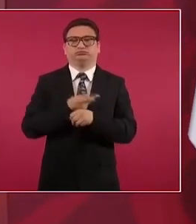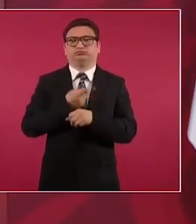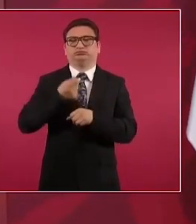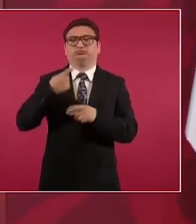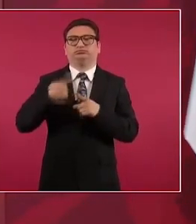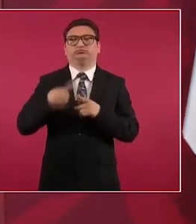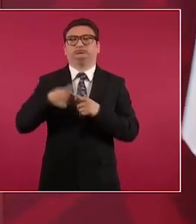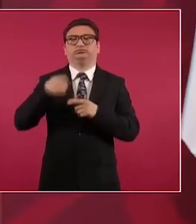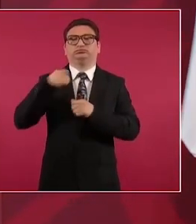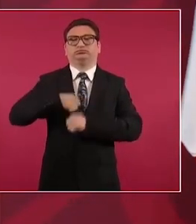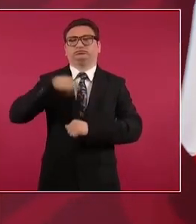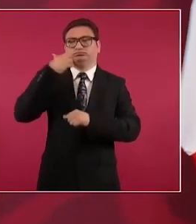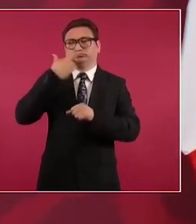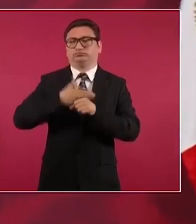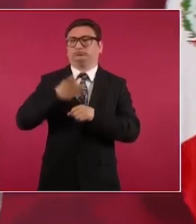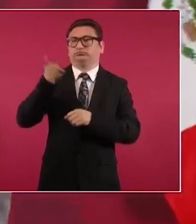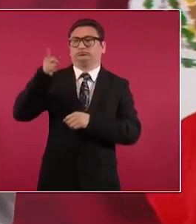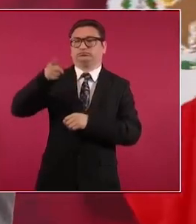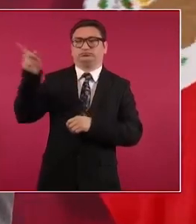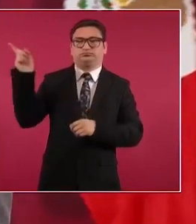a las autoridades.